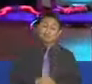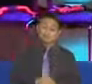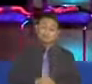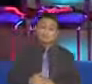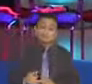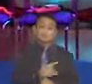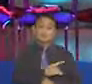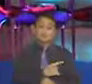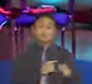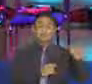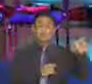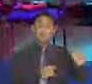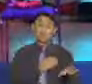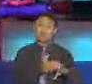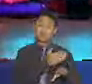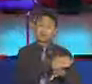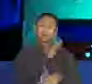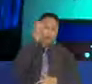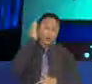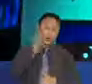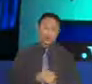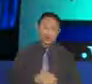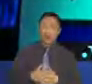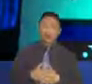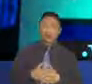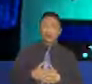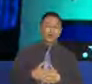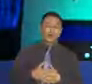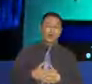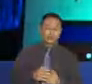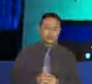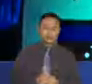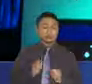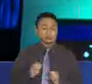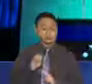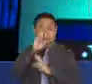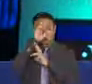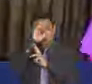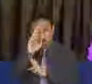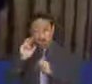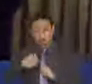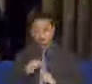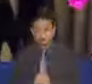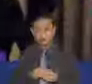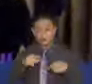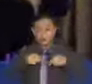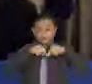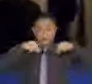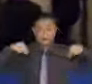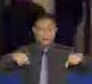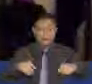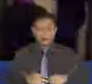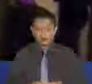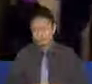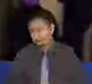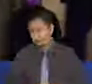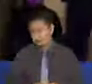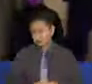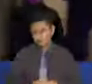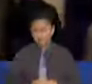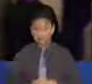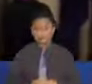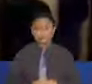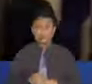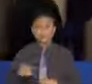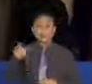este un caballero halagaba una dama de forma respetuosa componía improvisadamente una serie de versos que nos